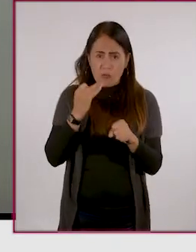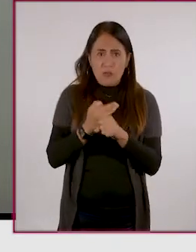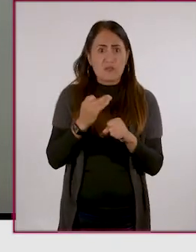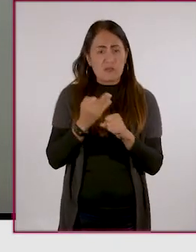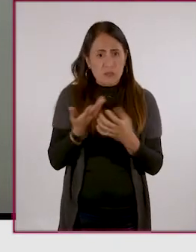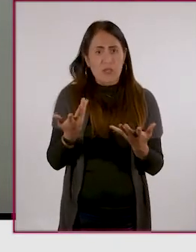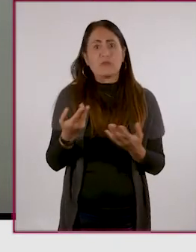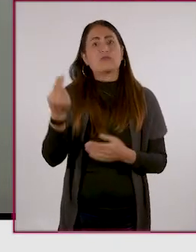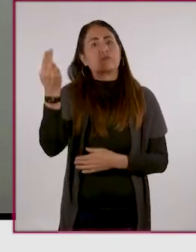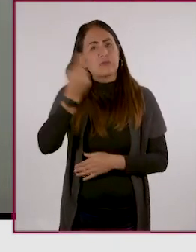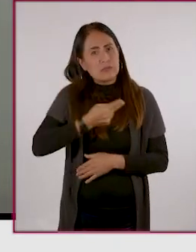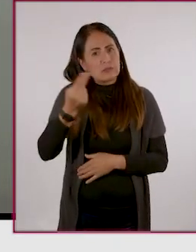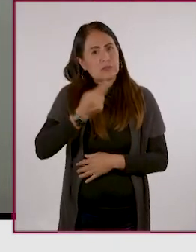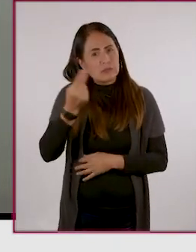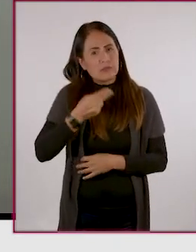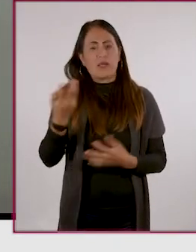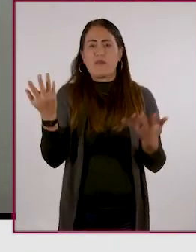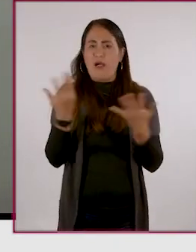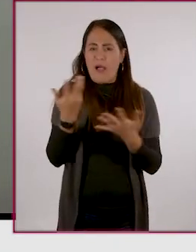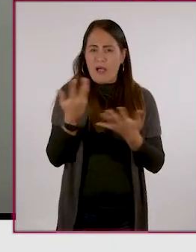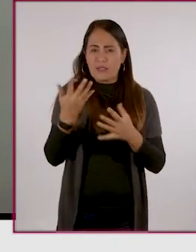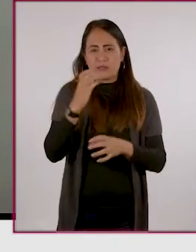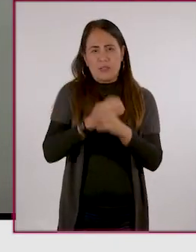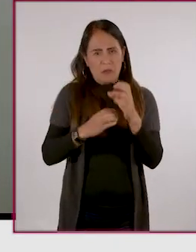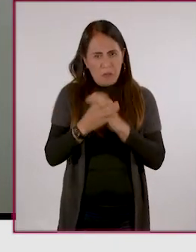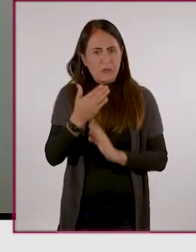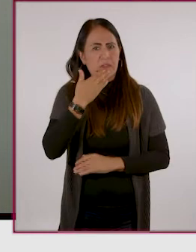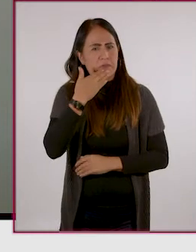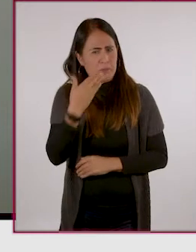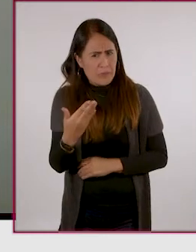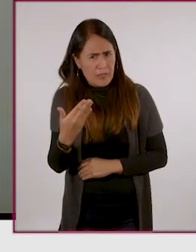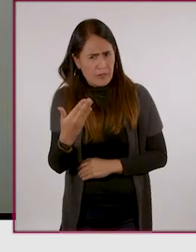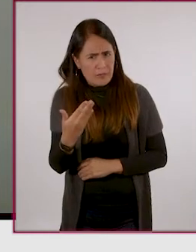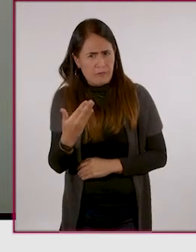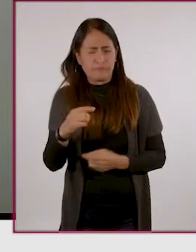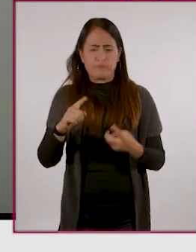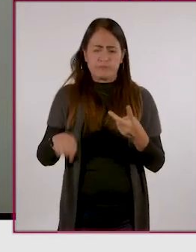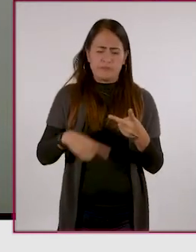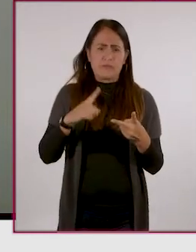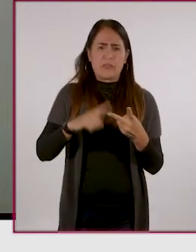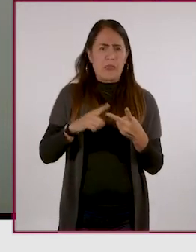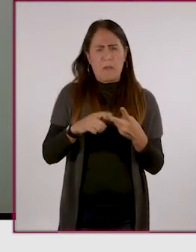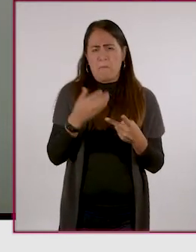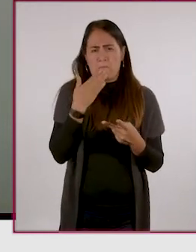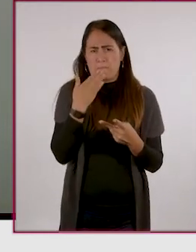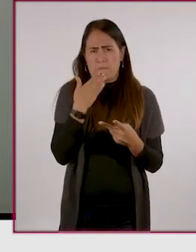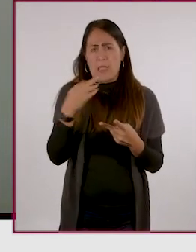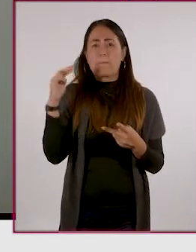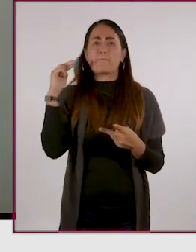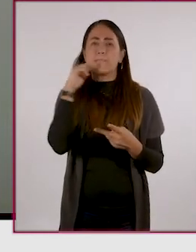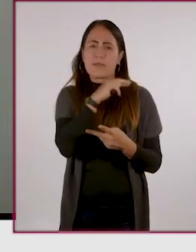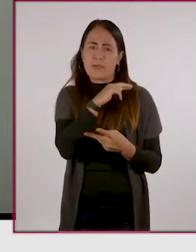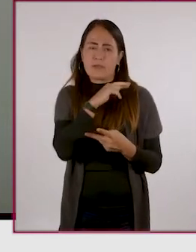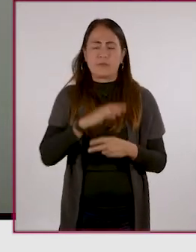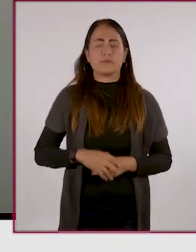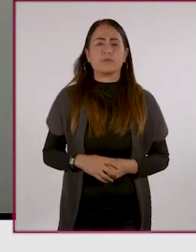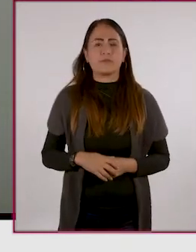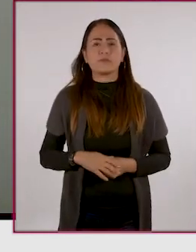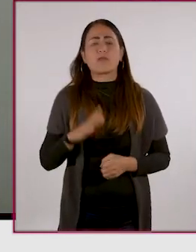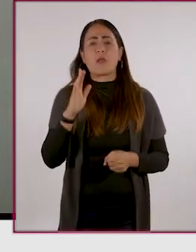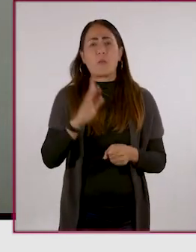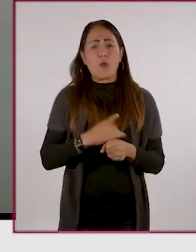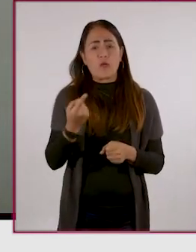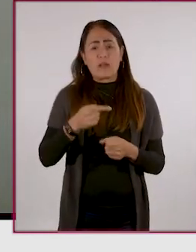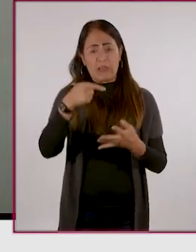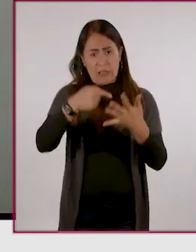pues tenemos que procurar, ¿no? De hacer las cosas bien hechas, de forma natural, pero rápido, ¿no? O sea,